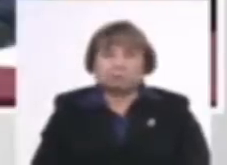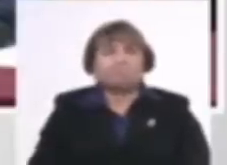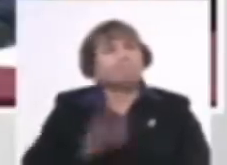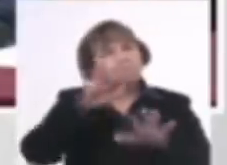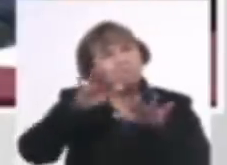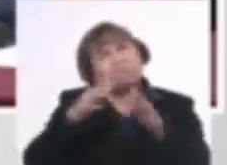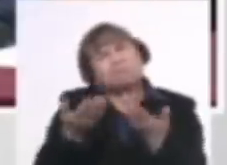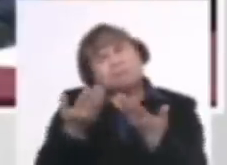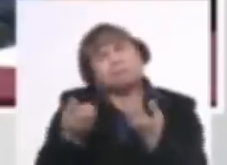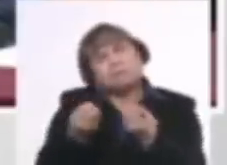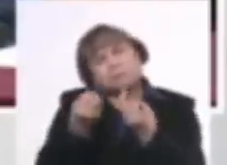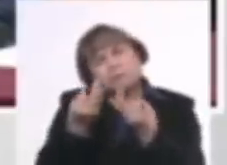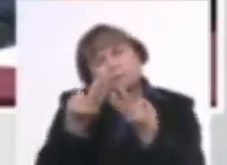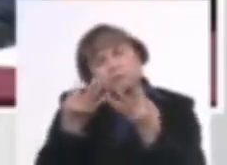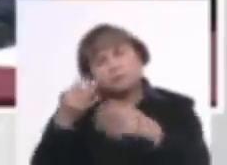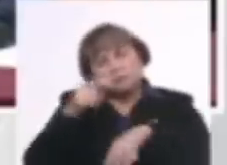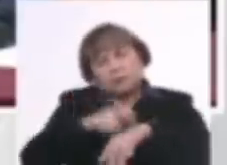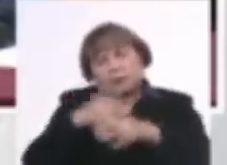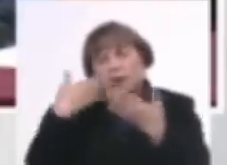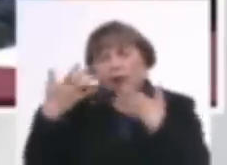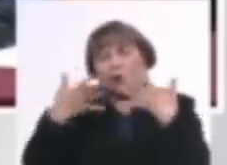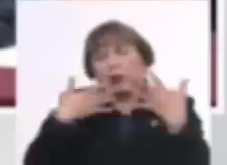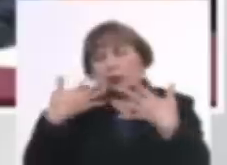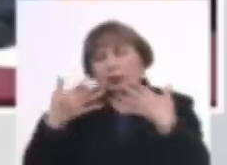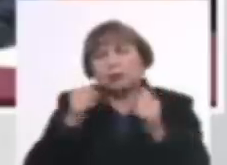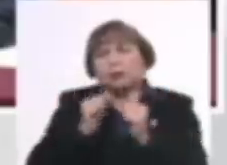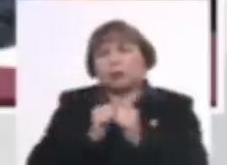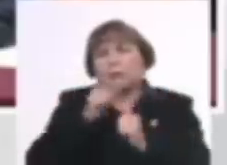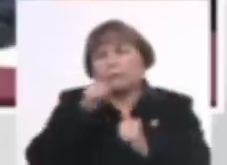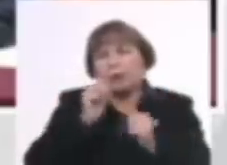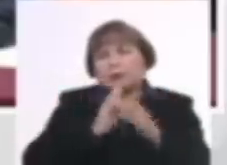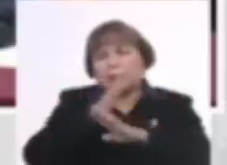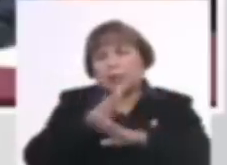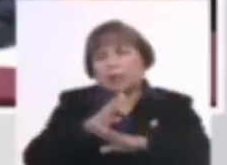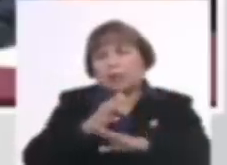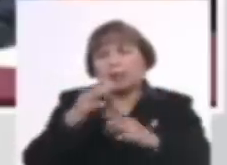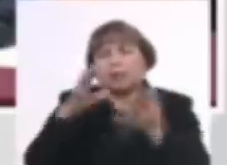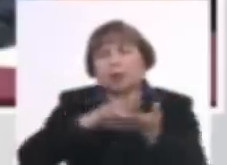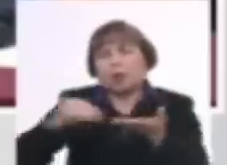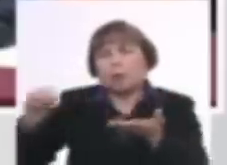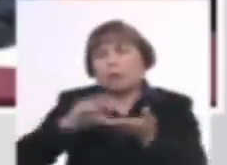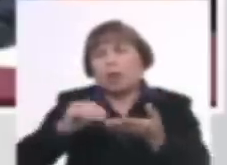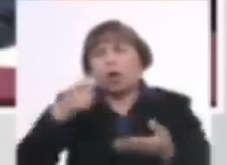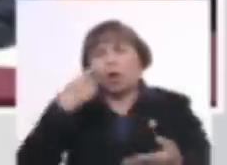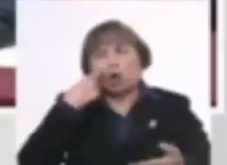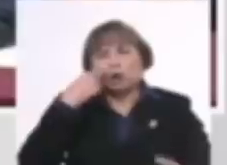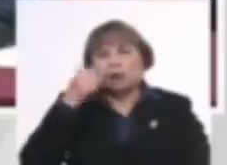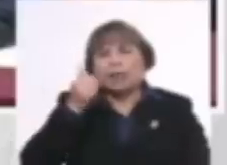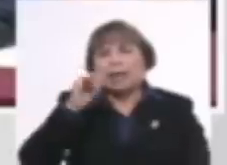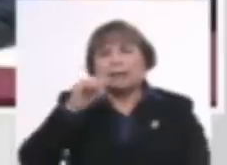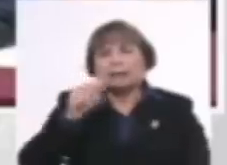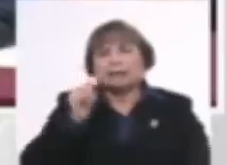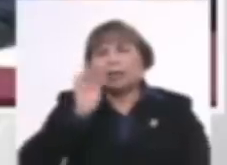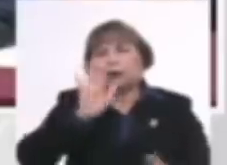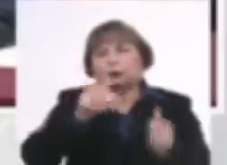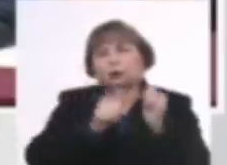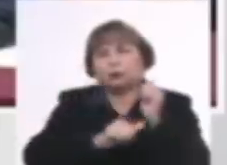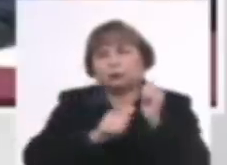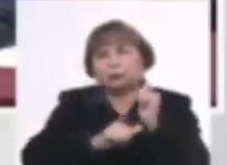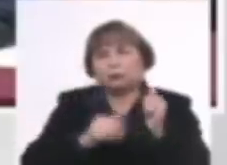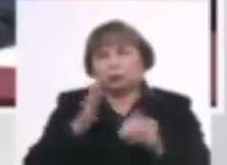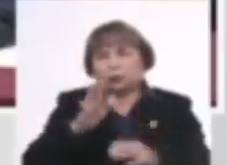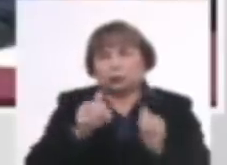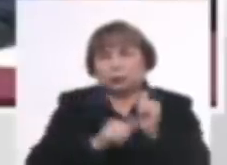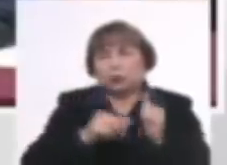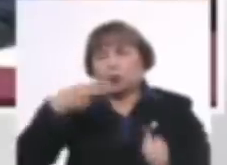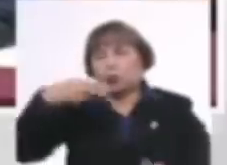Uh-huh. ¿Y cuánto tiempo es que ustedes dialogan el día que usted va a sacar la fotocopia, conoce a Angie y a su hermano? ¿Cómo ves que